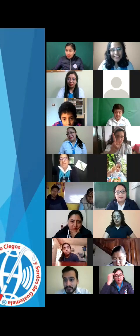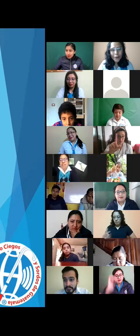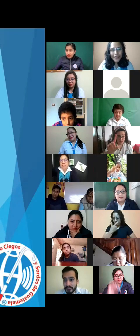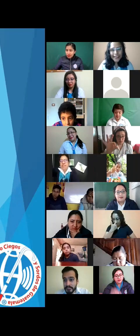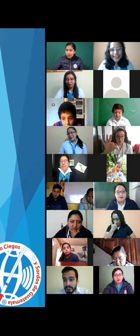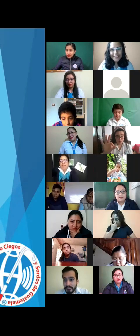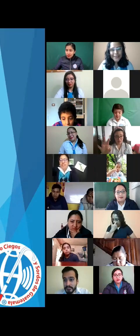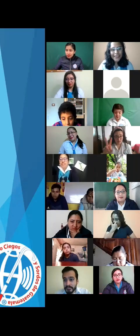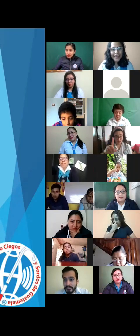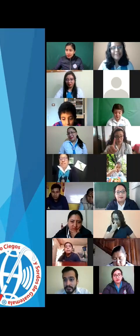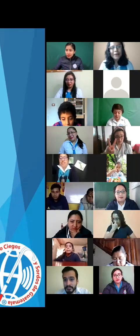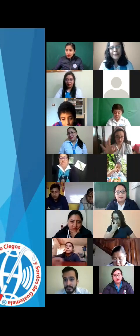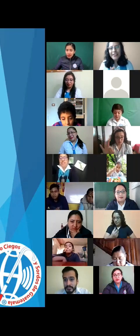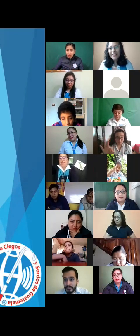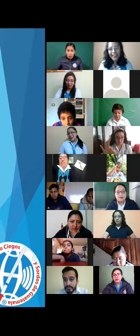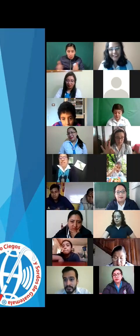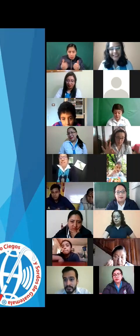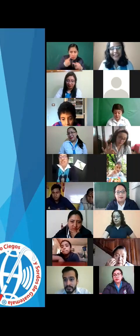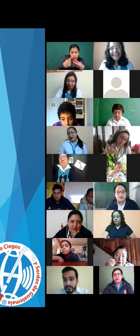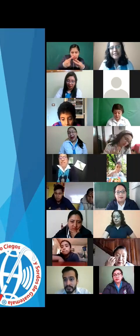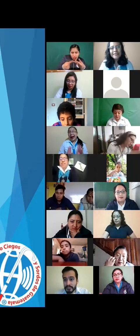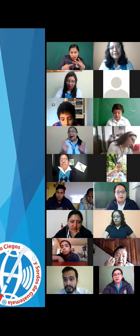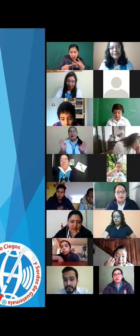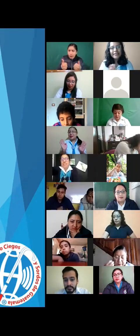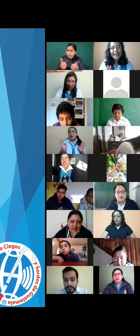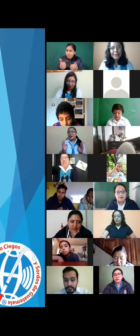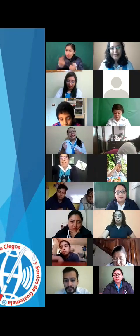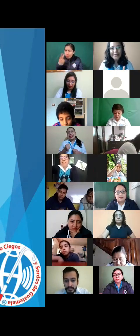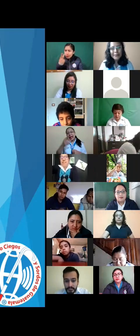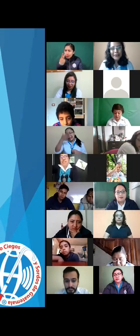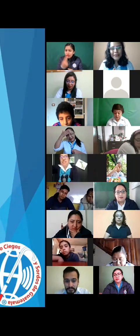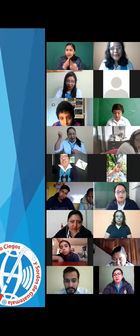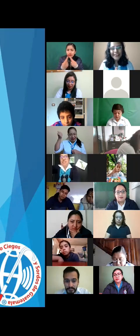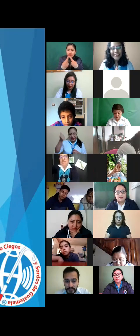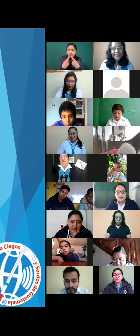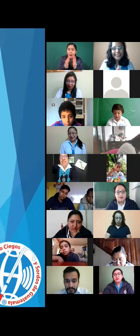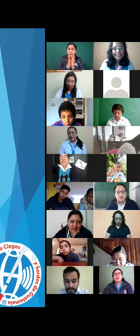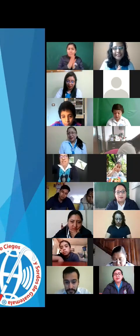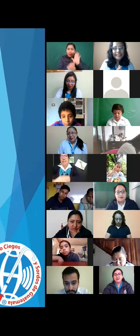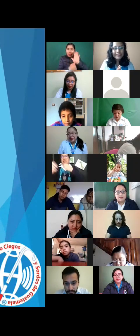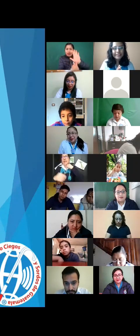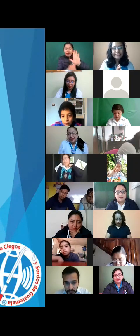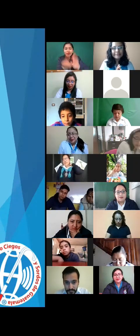Vamos a ver. Dominic, muy bien. Vamos a ver. La respuesta, por favor.